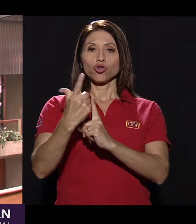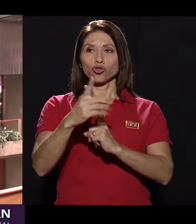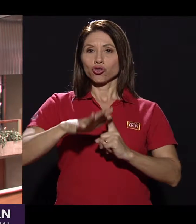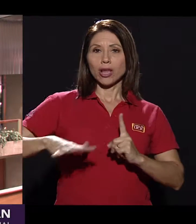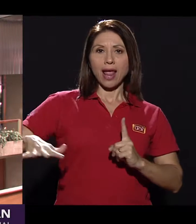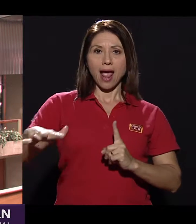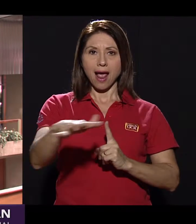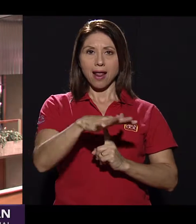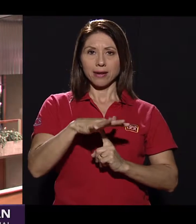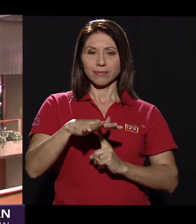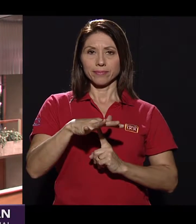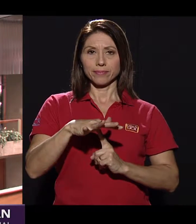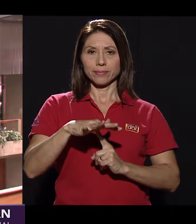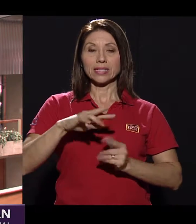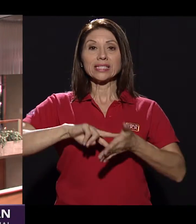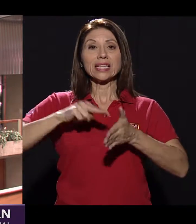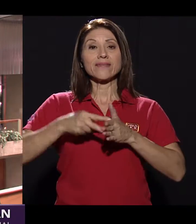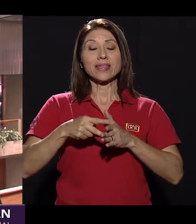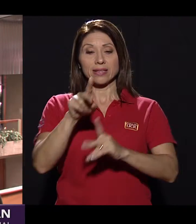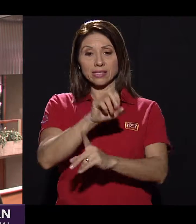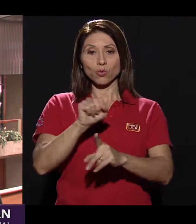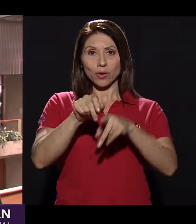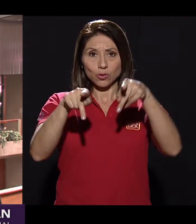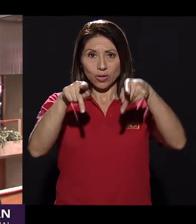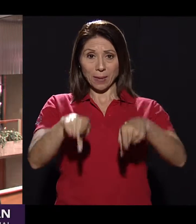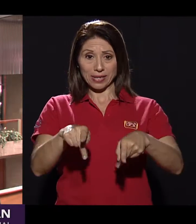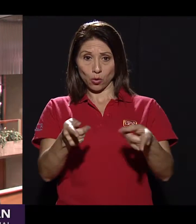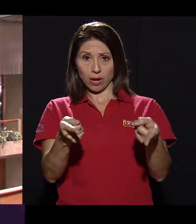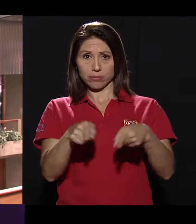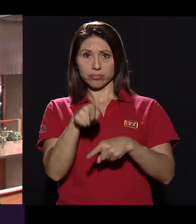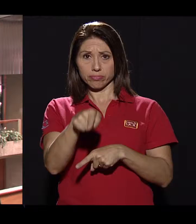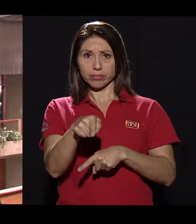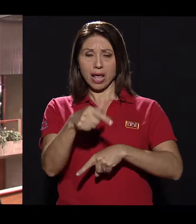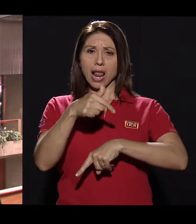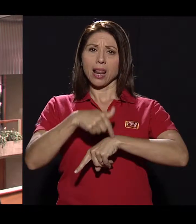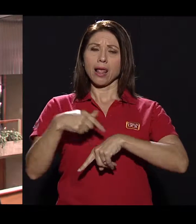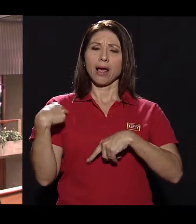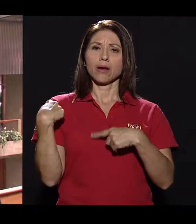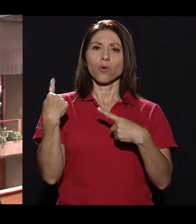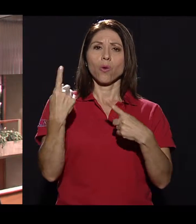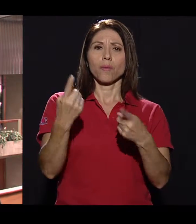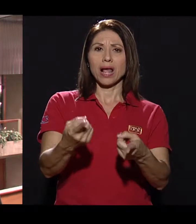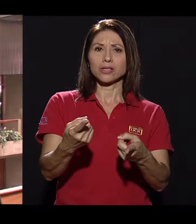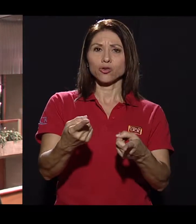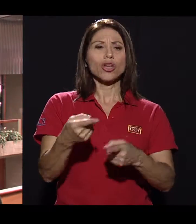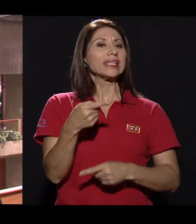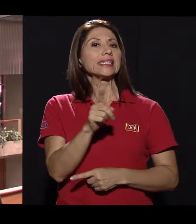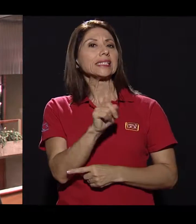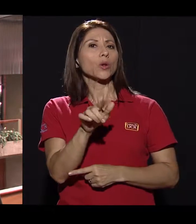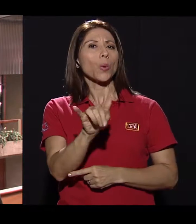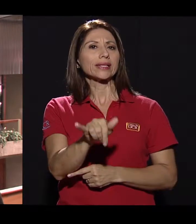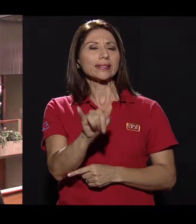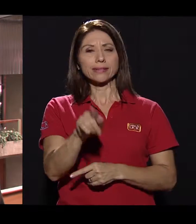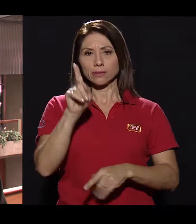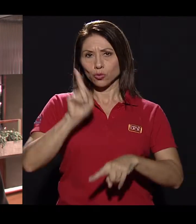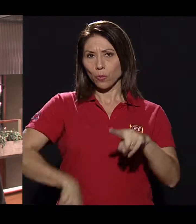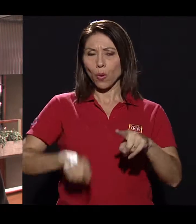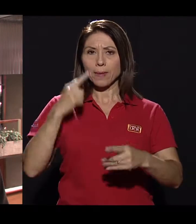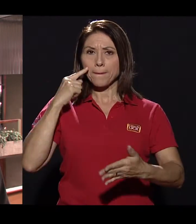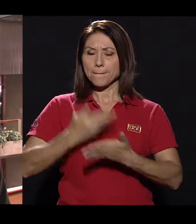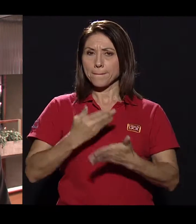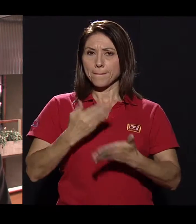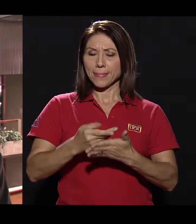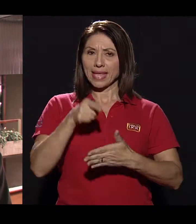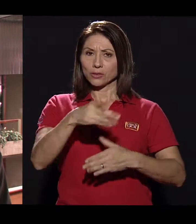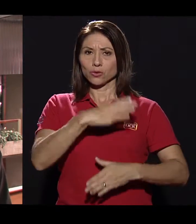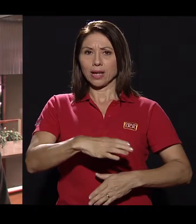requiere que la situación de la persona sea a largo plazo, porque si no, no se pueden evidenciar esos